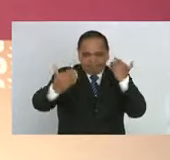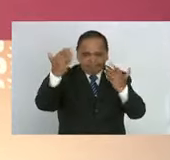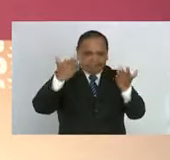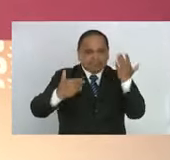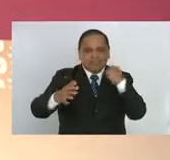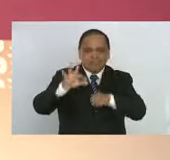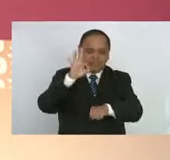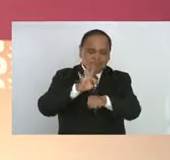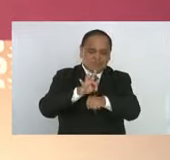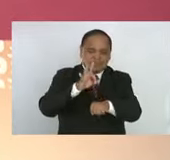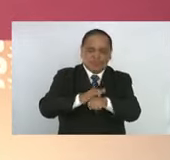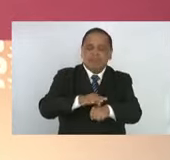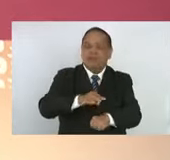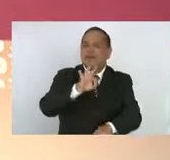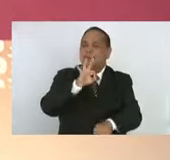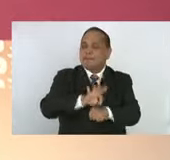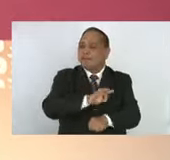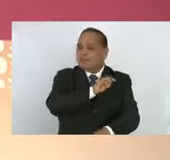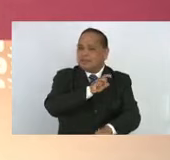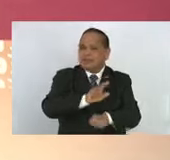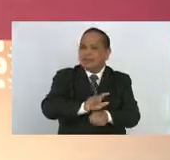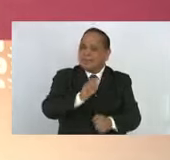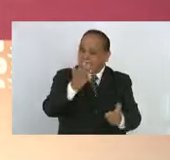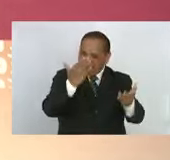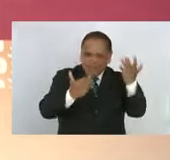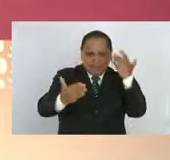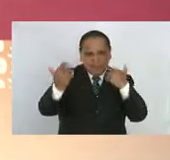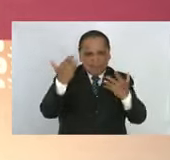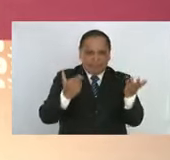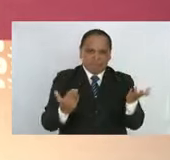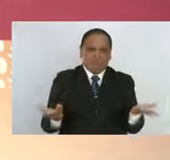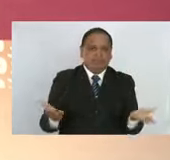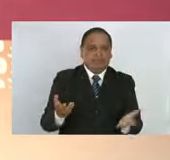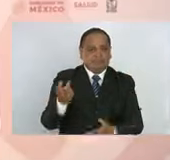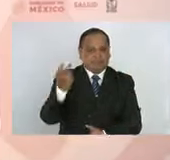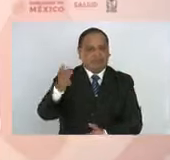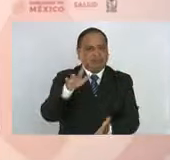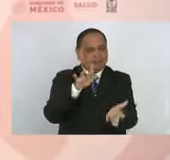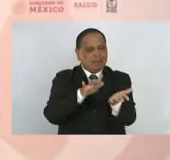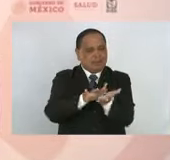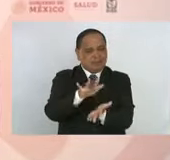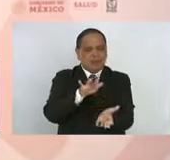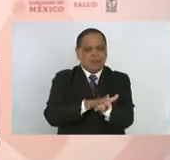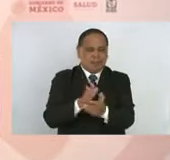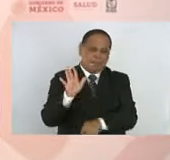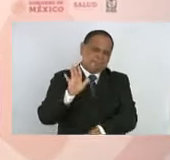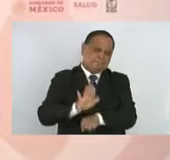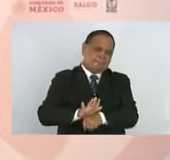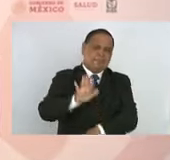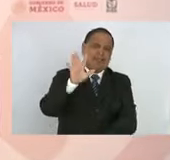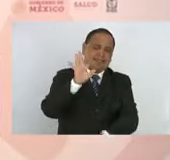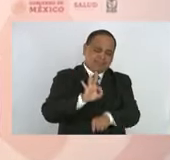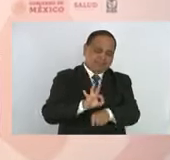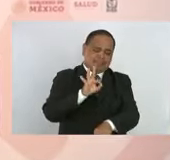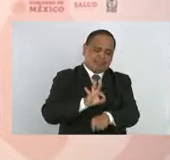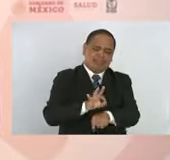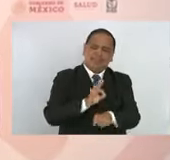Ojalá y nos apoyen con más médicos, con